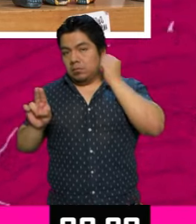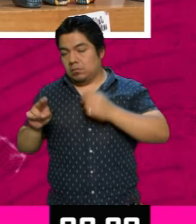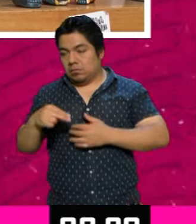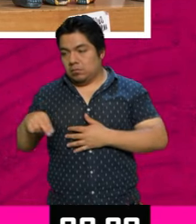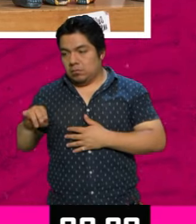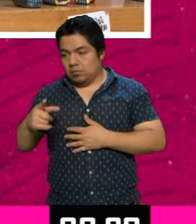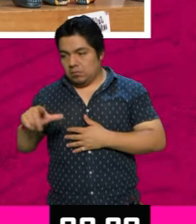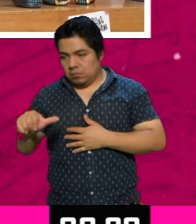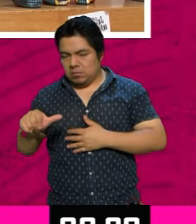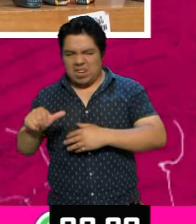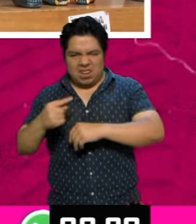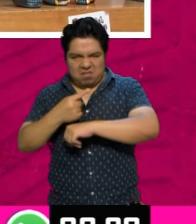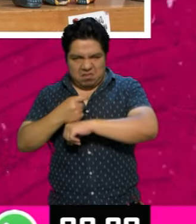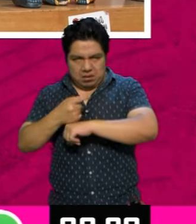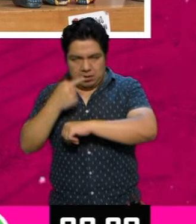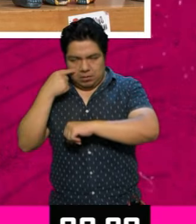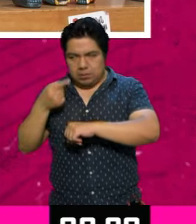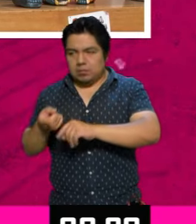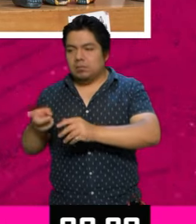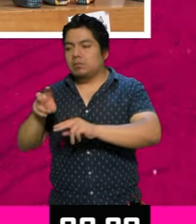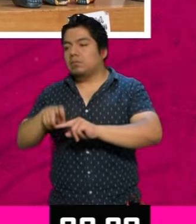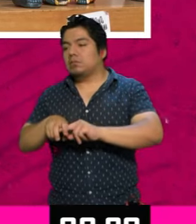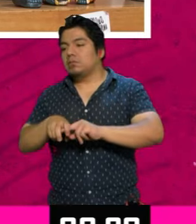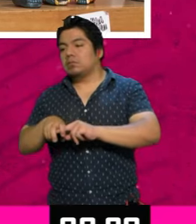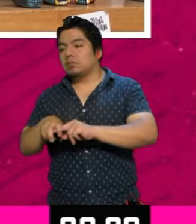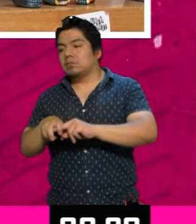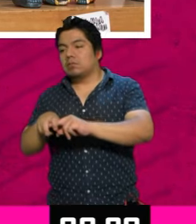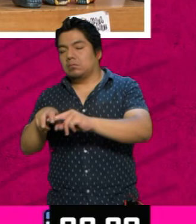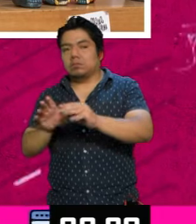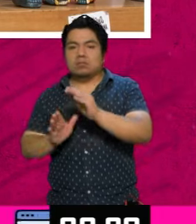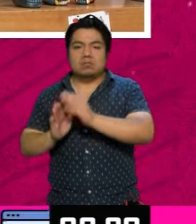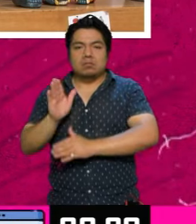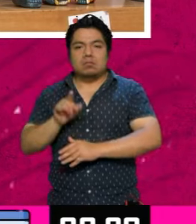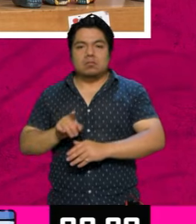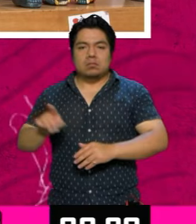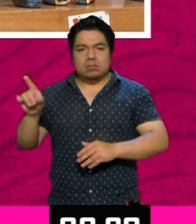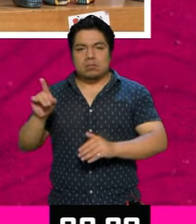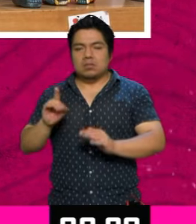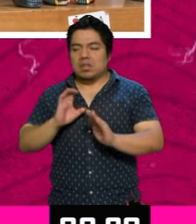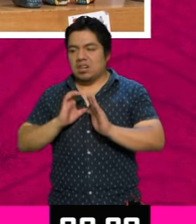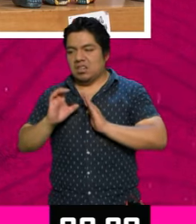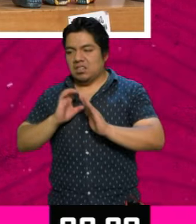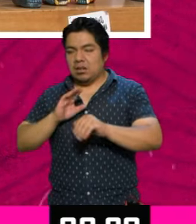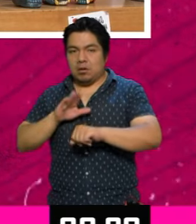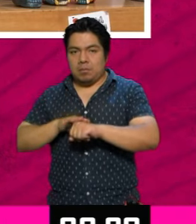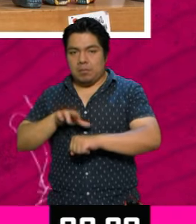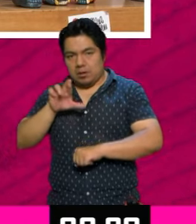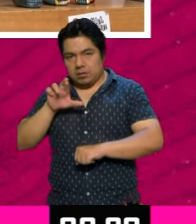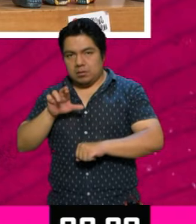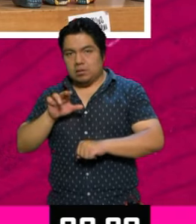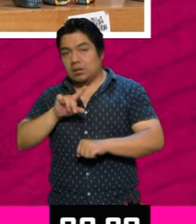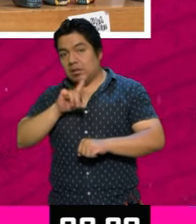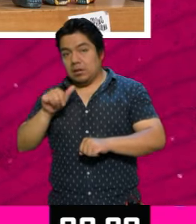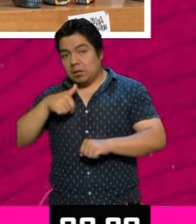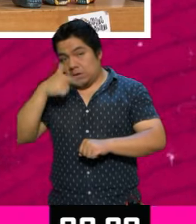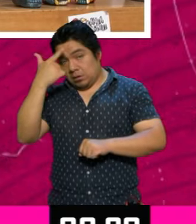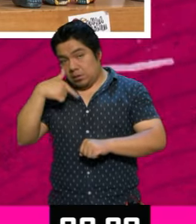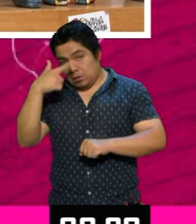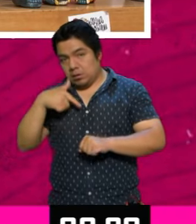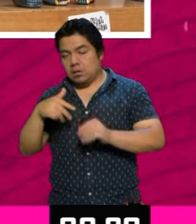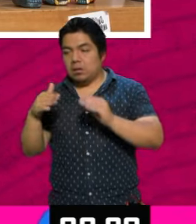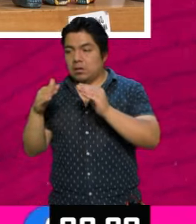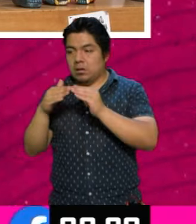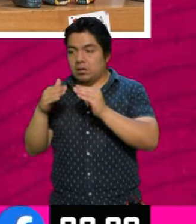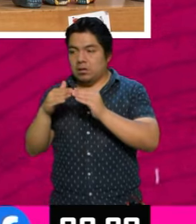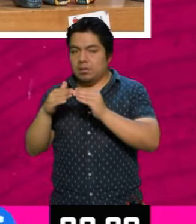una tanqueta, se fue al Estado Mayor del ejército y en la noche salió de ahí para ir a su casa,